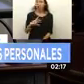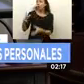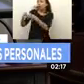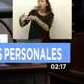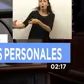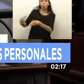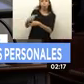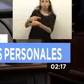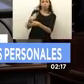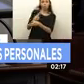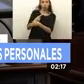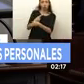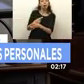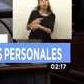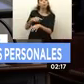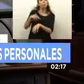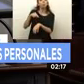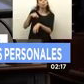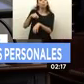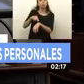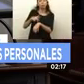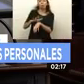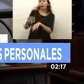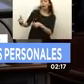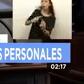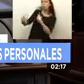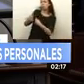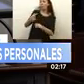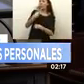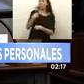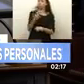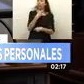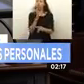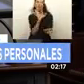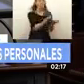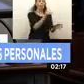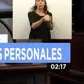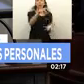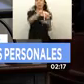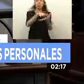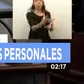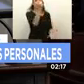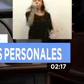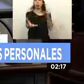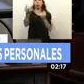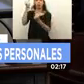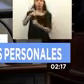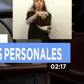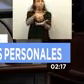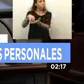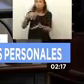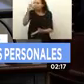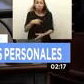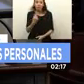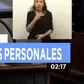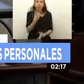senadoras nos acusaba de que queríamos intervenir y socializar y apoderarnos de las empresas cuando en realidad lo que queríamos era controlar este